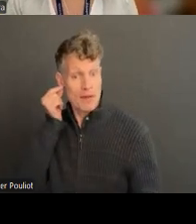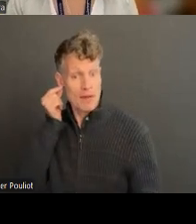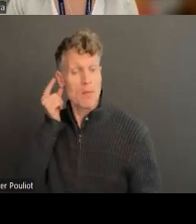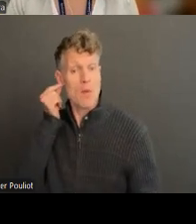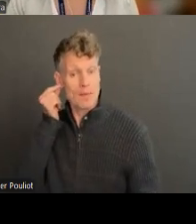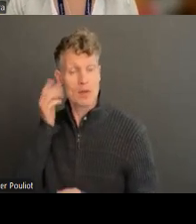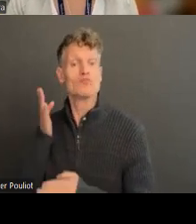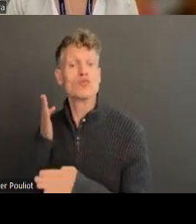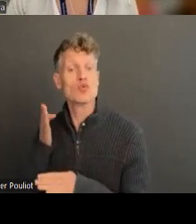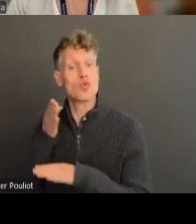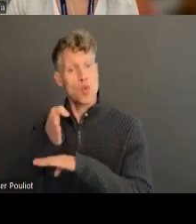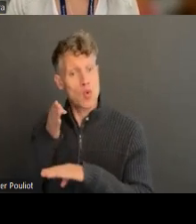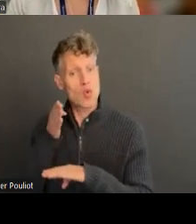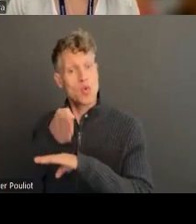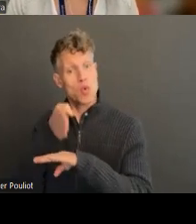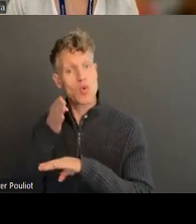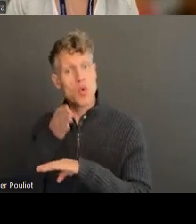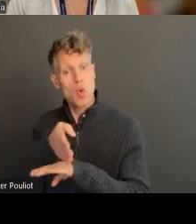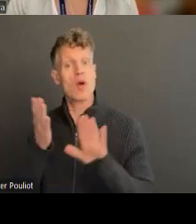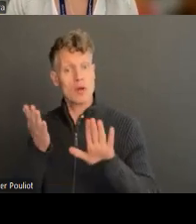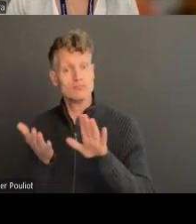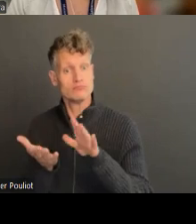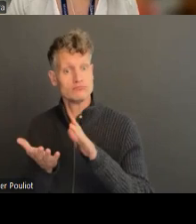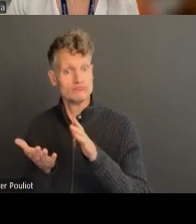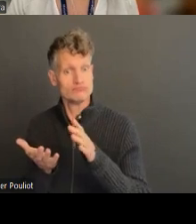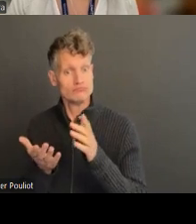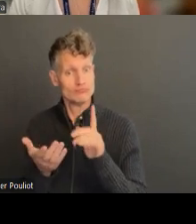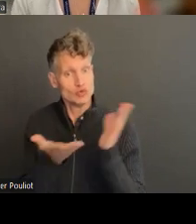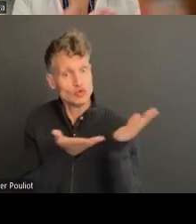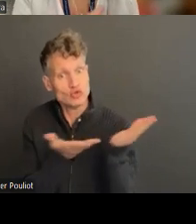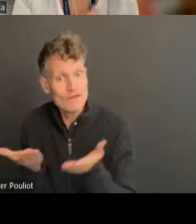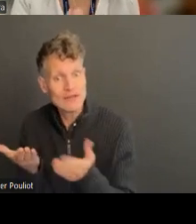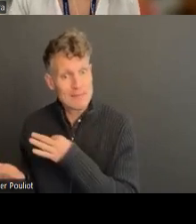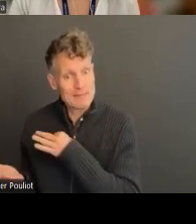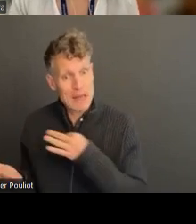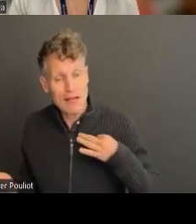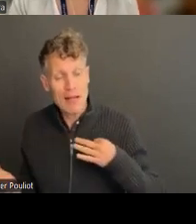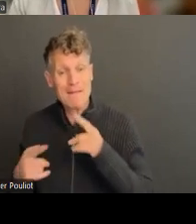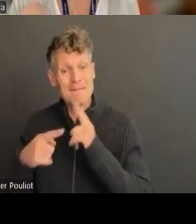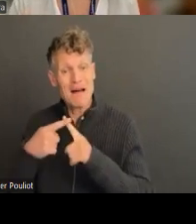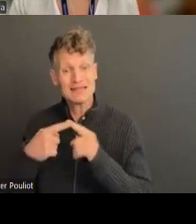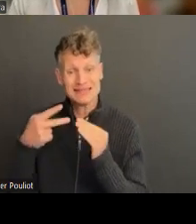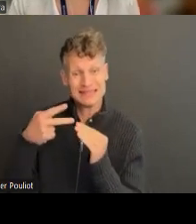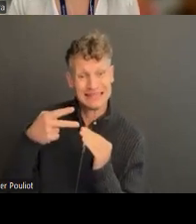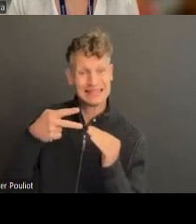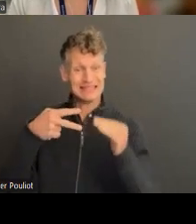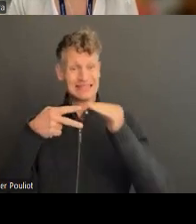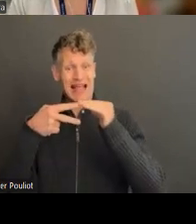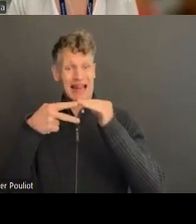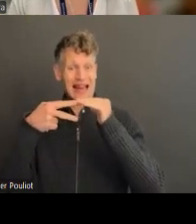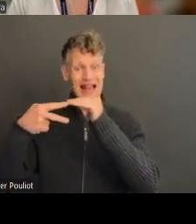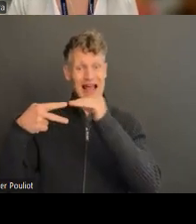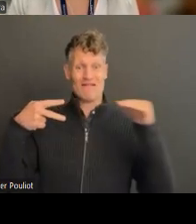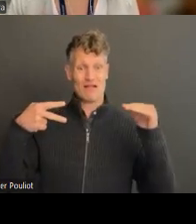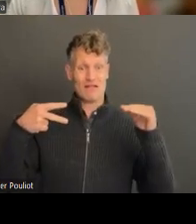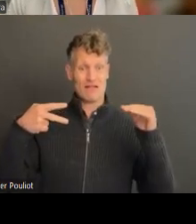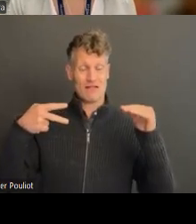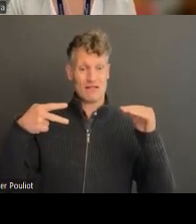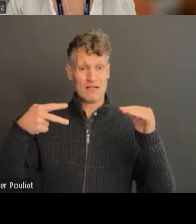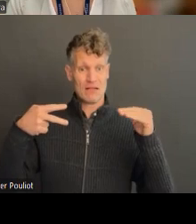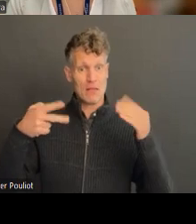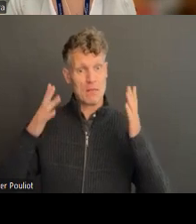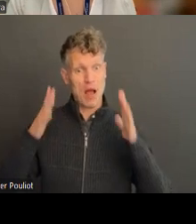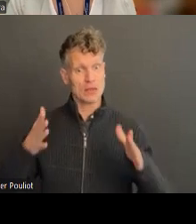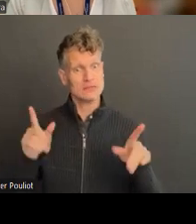supuesto de que existe una oferta adecuada de exámenes de tamizaje, que las personas que están sensibilizadas van a solicitarlos, que van a recibir